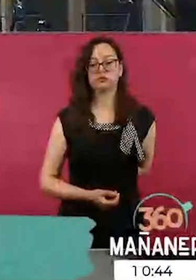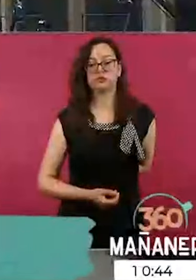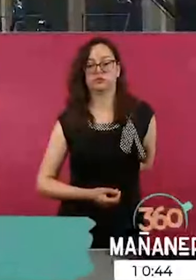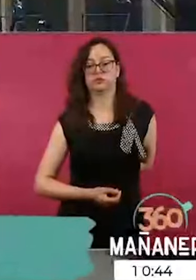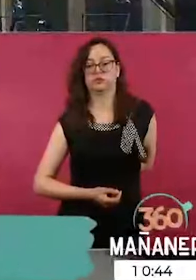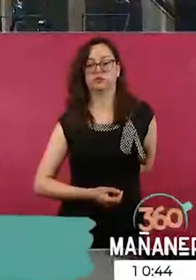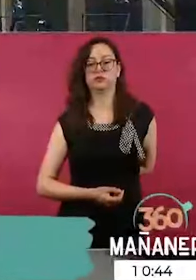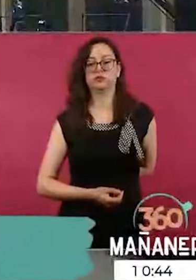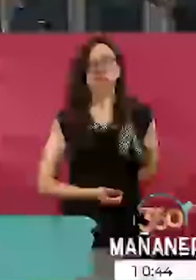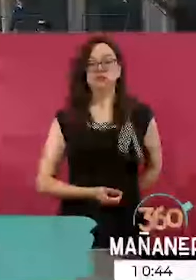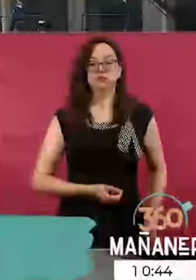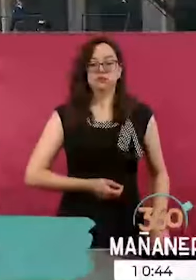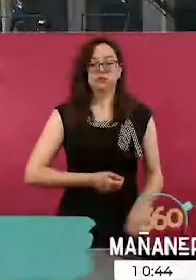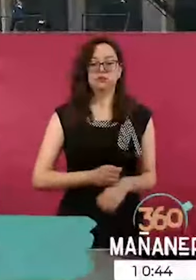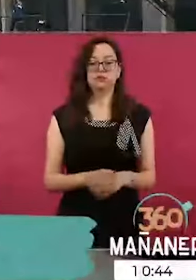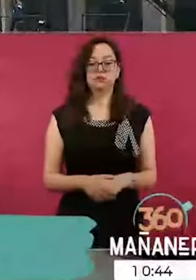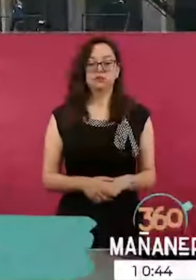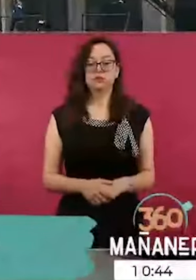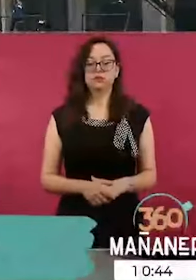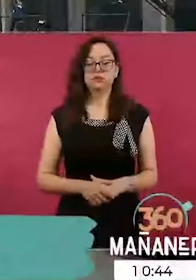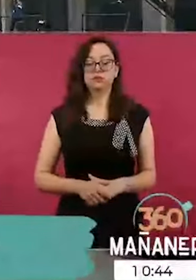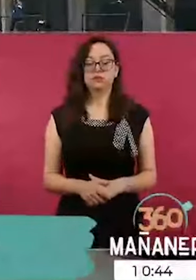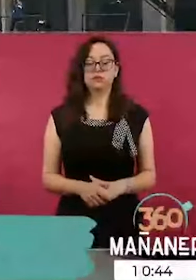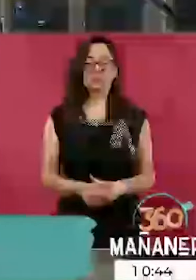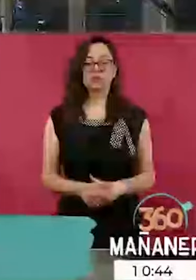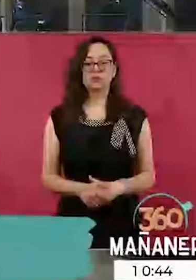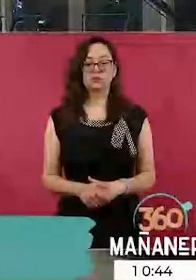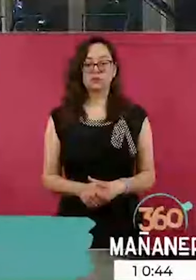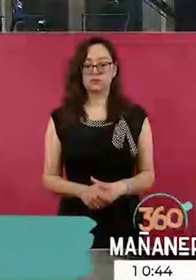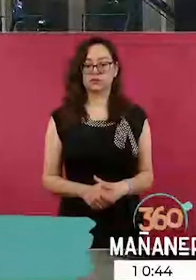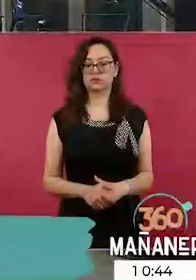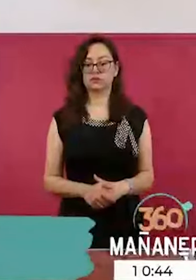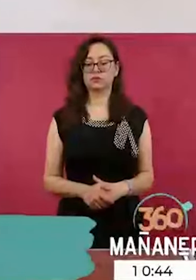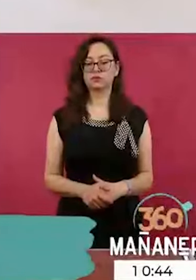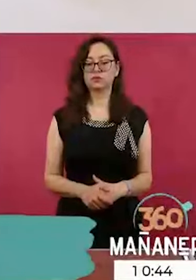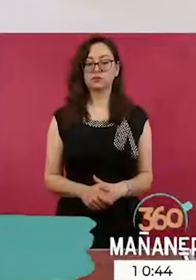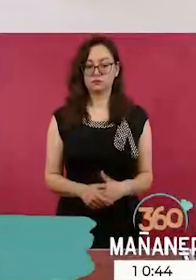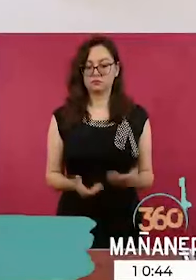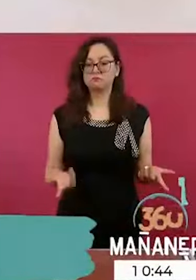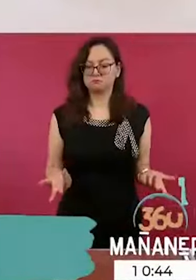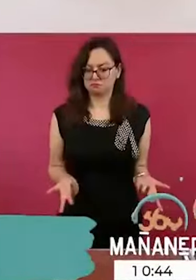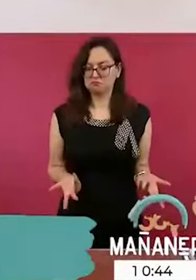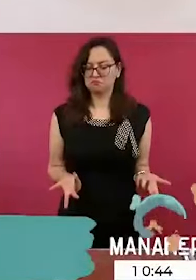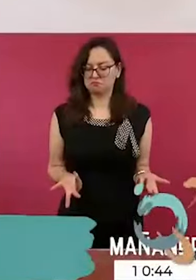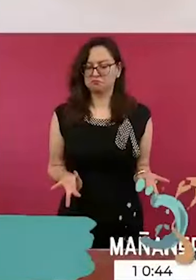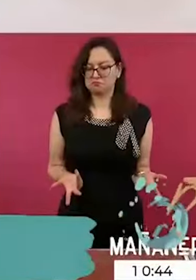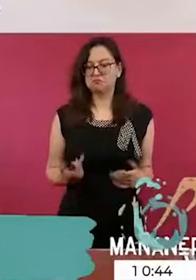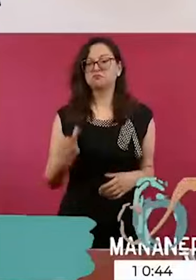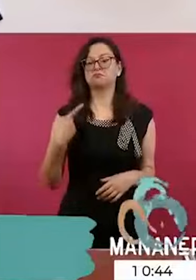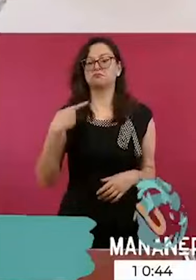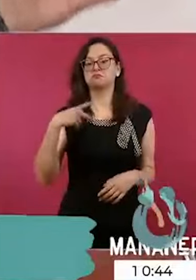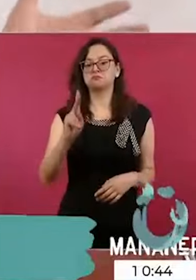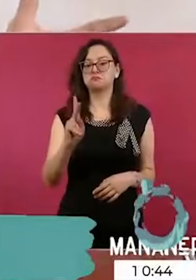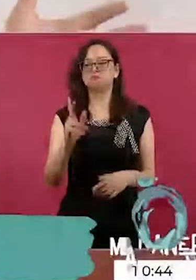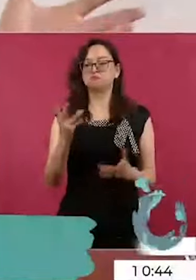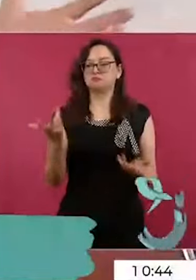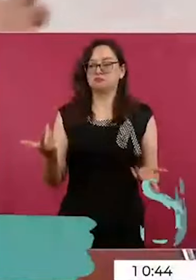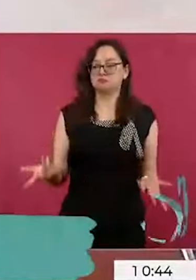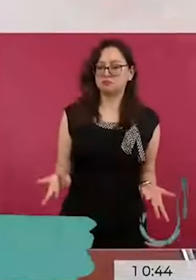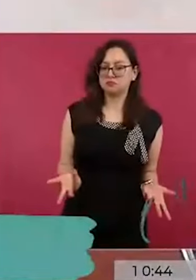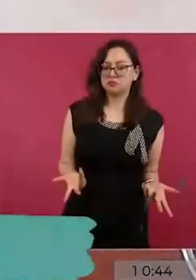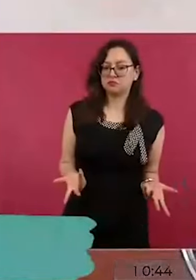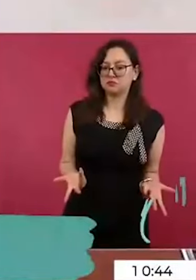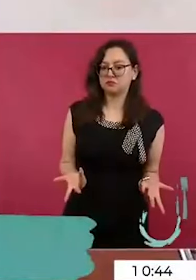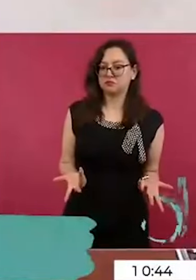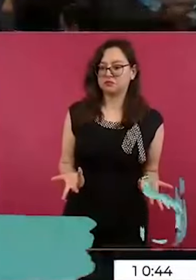el delito si tiene que haber colaboración entre poderes